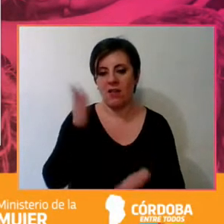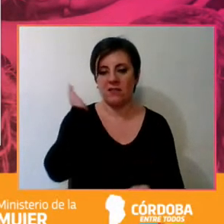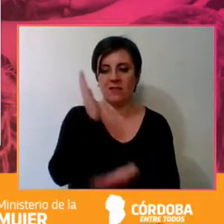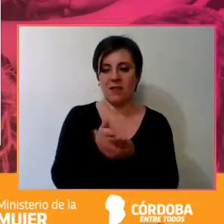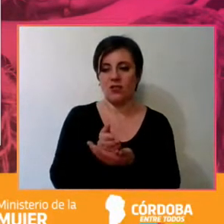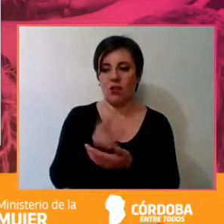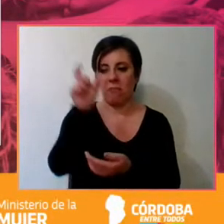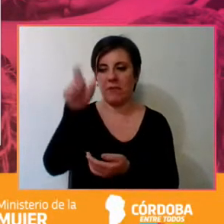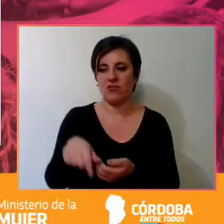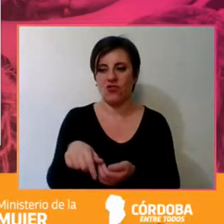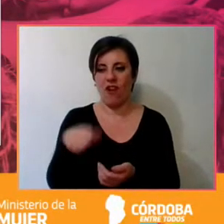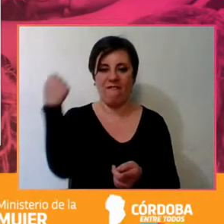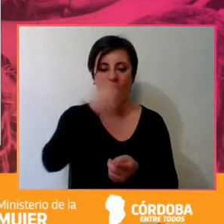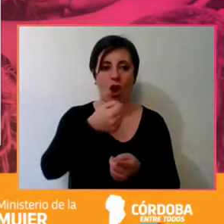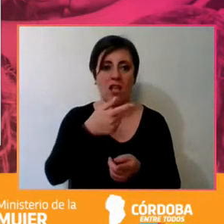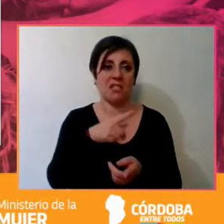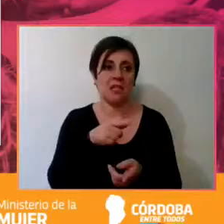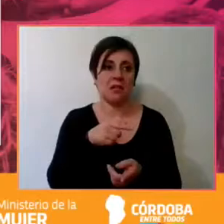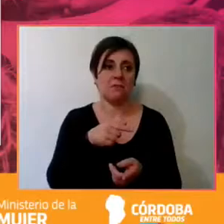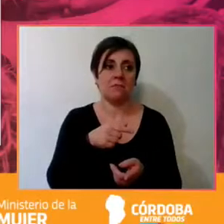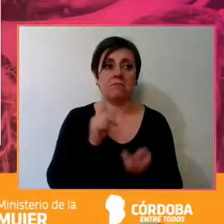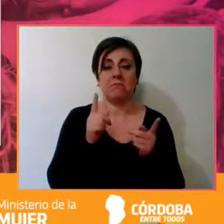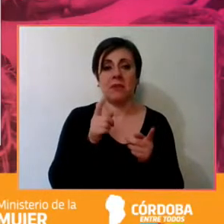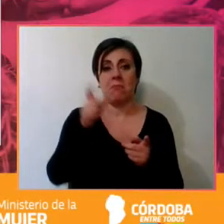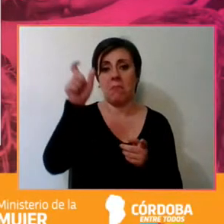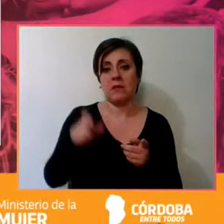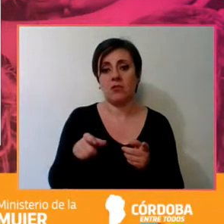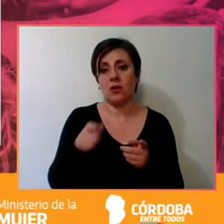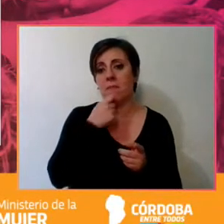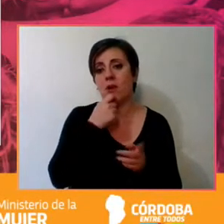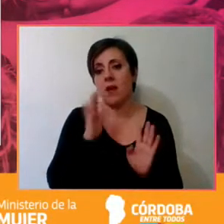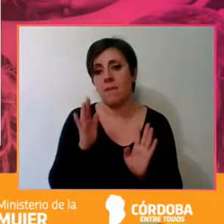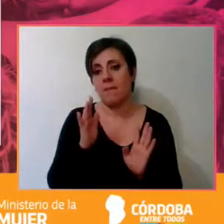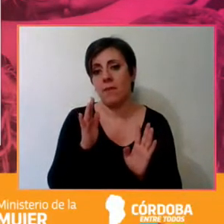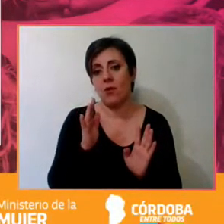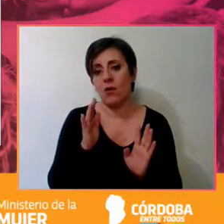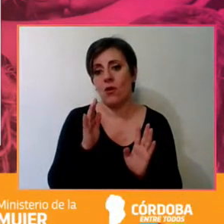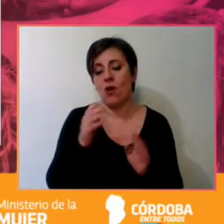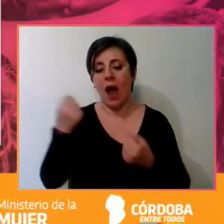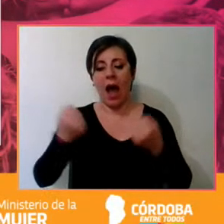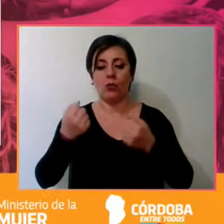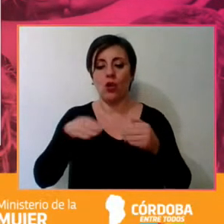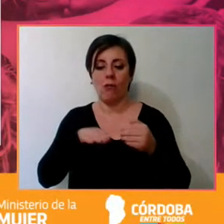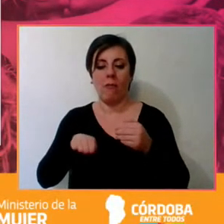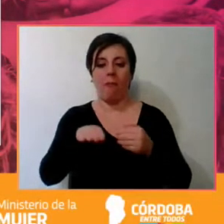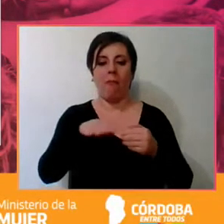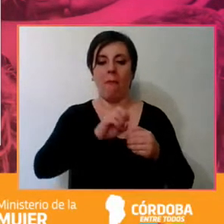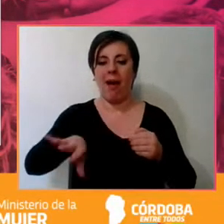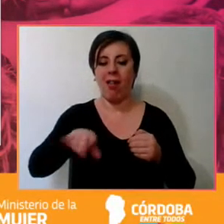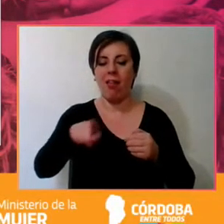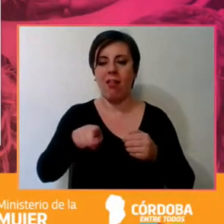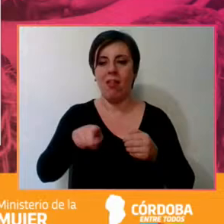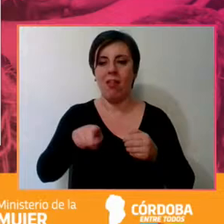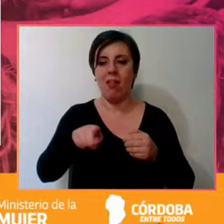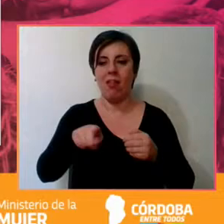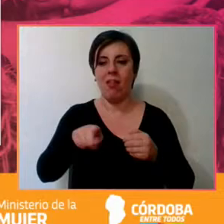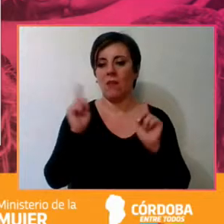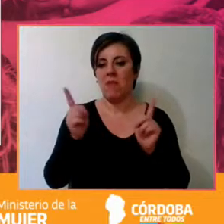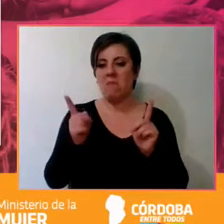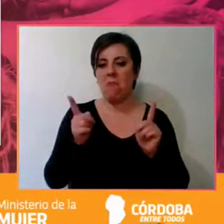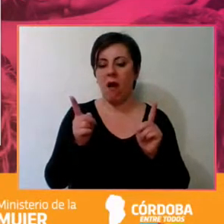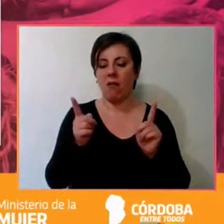agresor que si esa misma persona, ese mismo agresor, por ejemplo, estacionaba mal su vehículo. Les quiero decir entonces